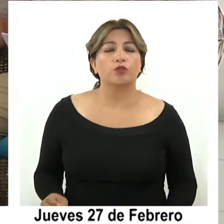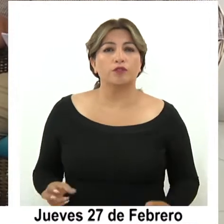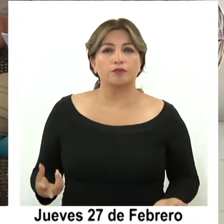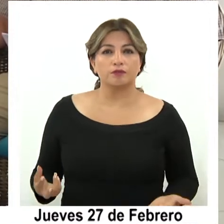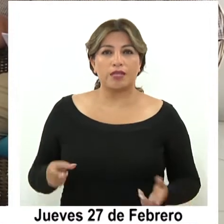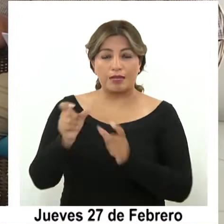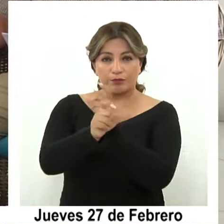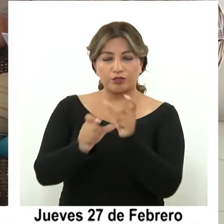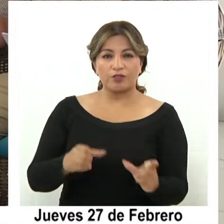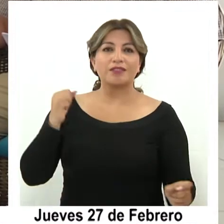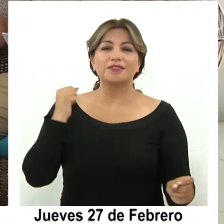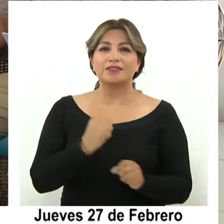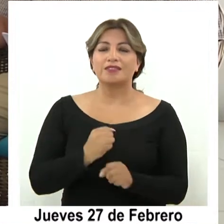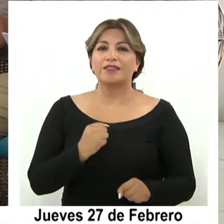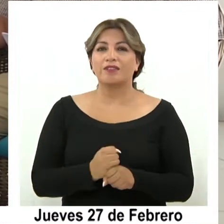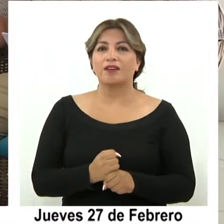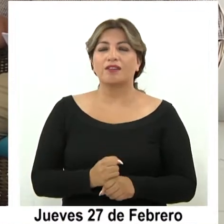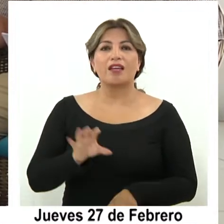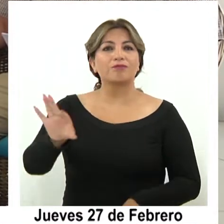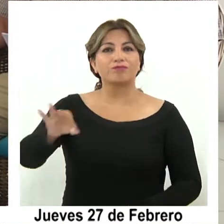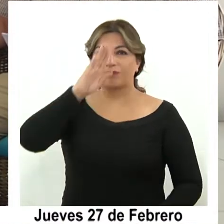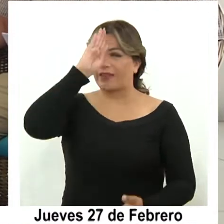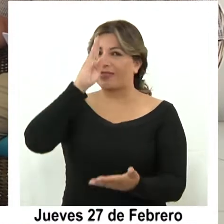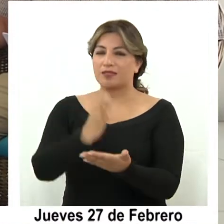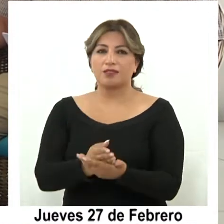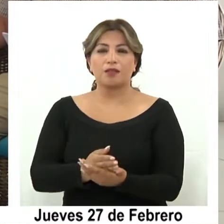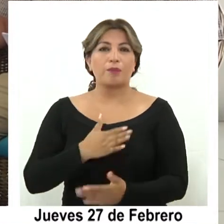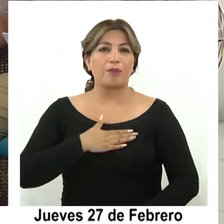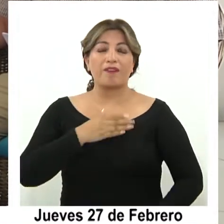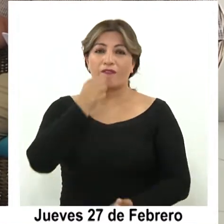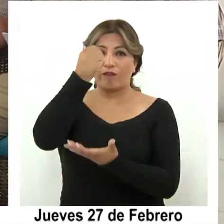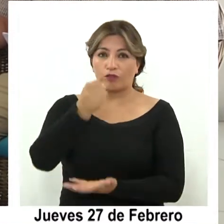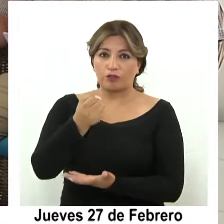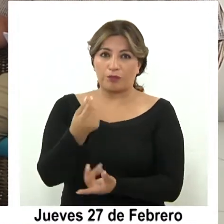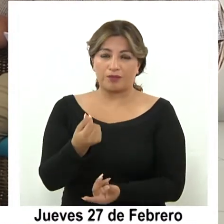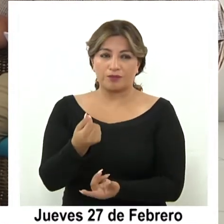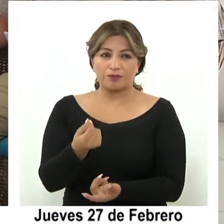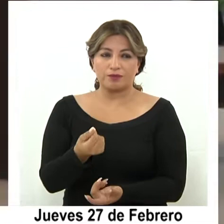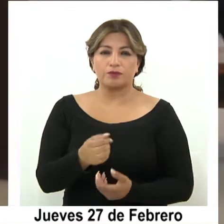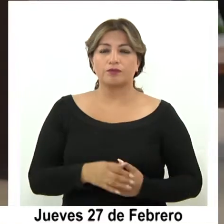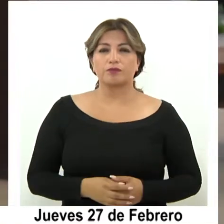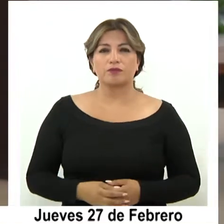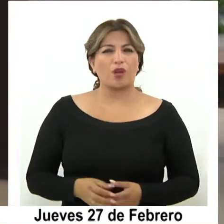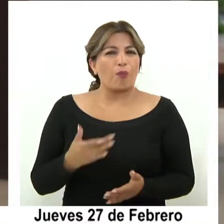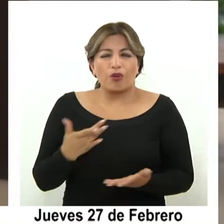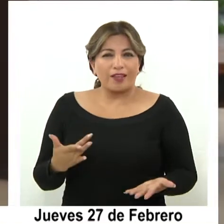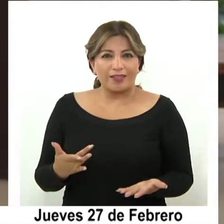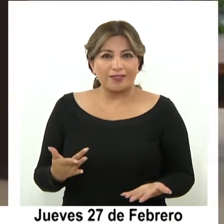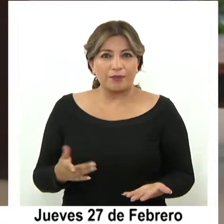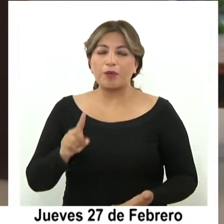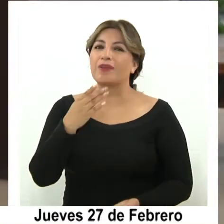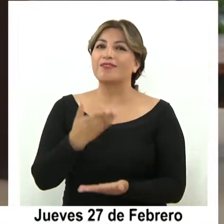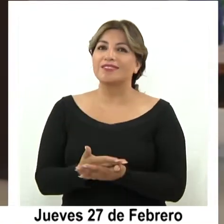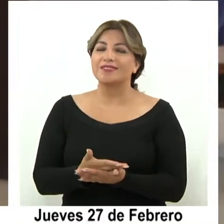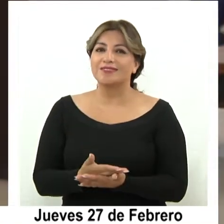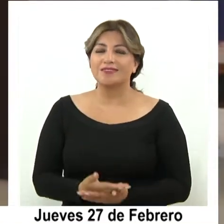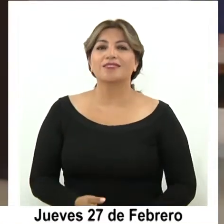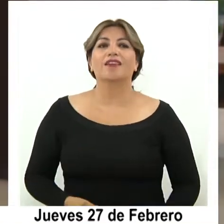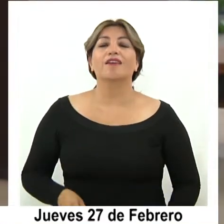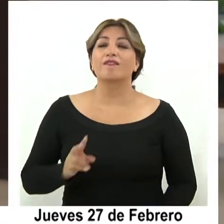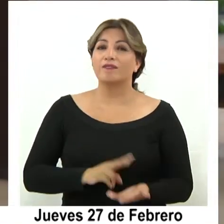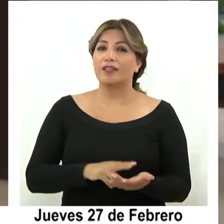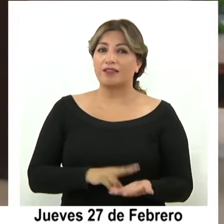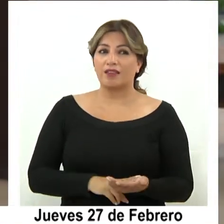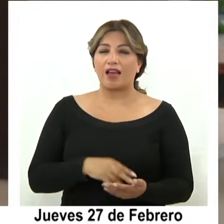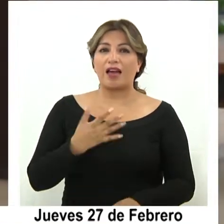posibilidad de que los trabajadores sean quienes escojan quién les administra sus fondos. ¿Por qué digo por la primera vez? Porque nosotros